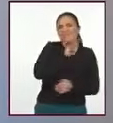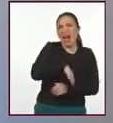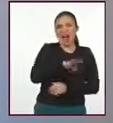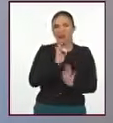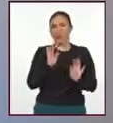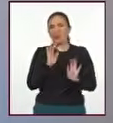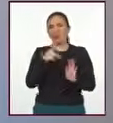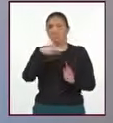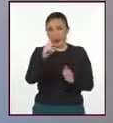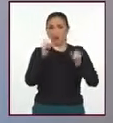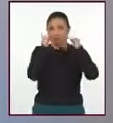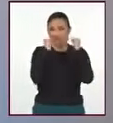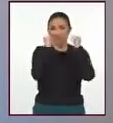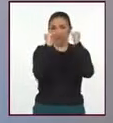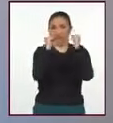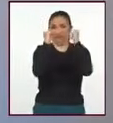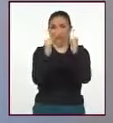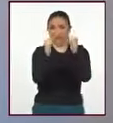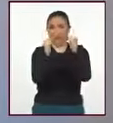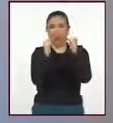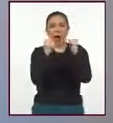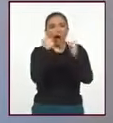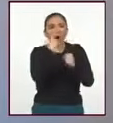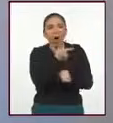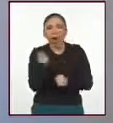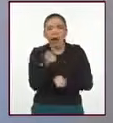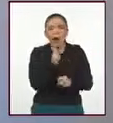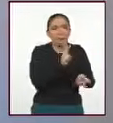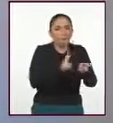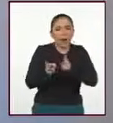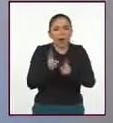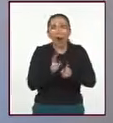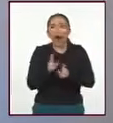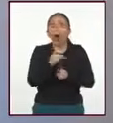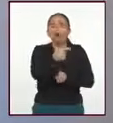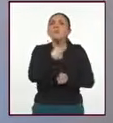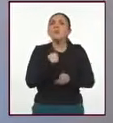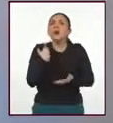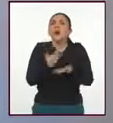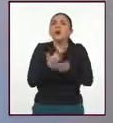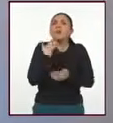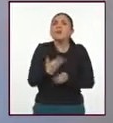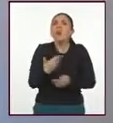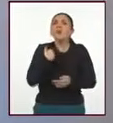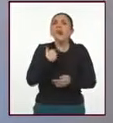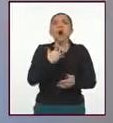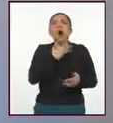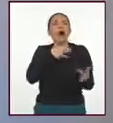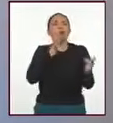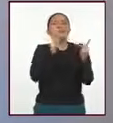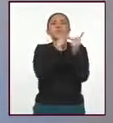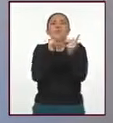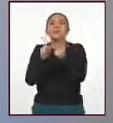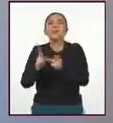pues realmente era alguien con quien tenían algo en común y a partir de lo cual podían entenderse. Más o menos de esto va la idea de que pues